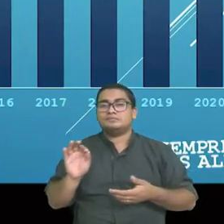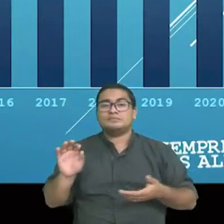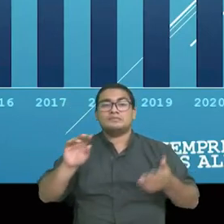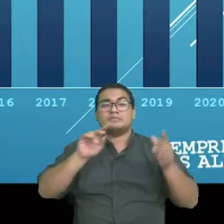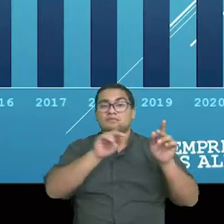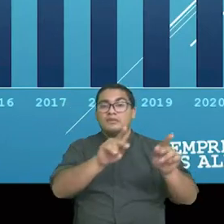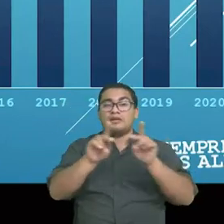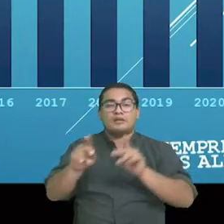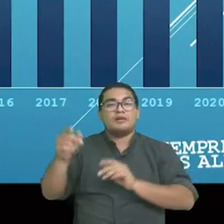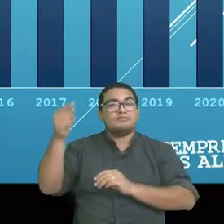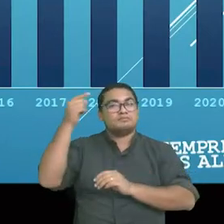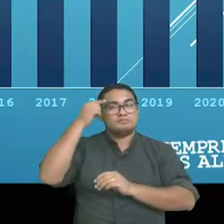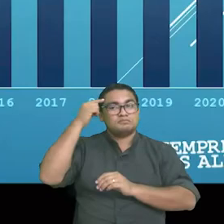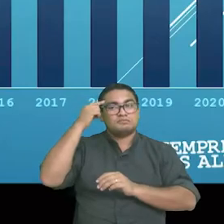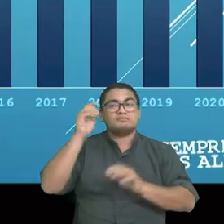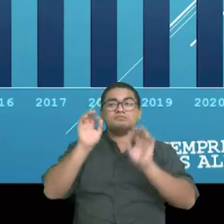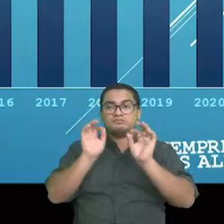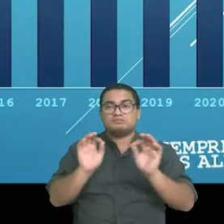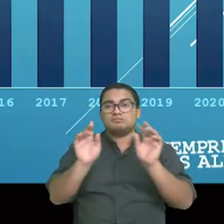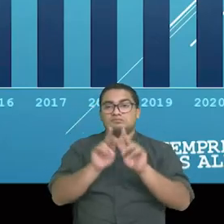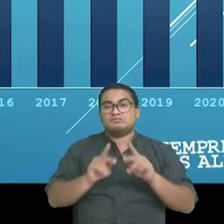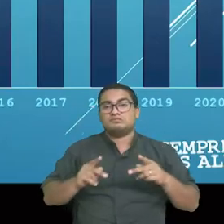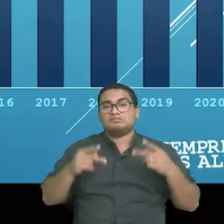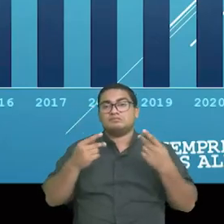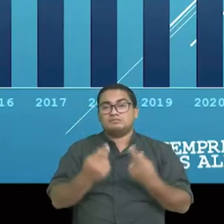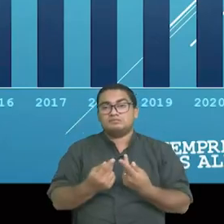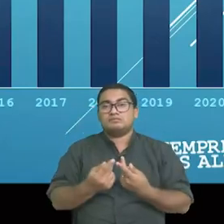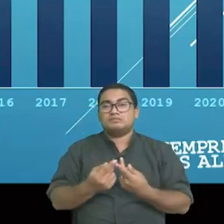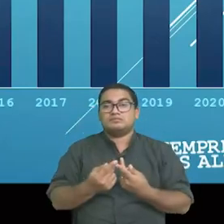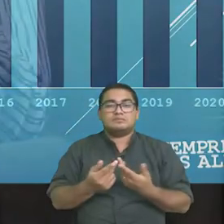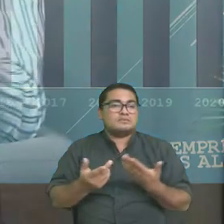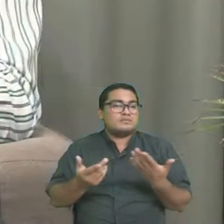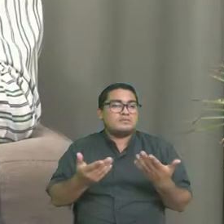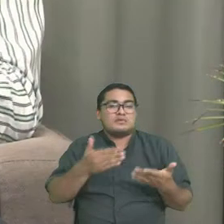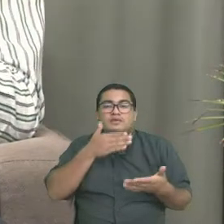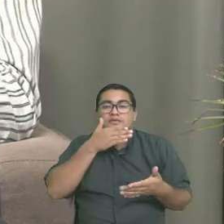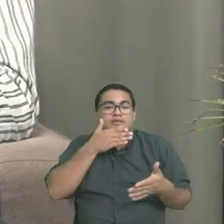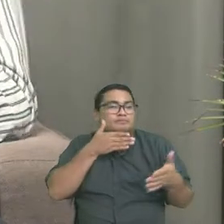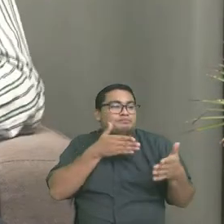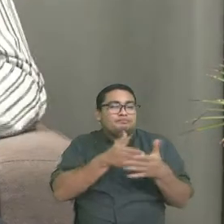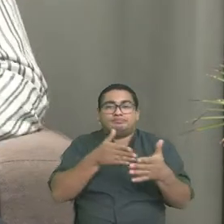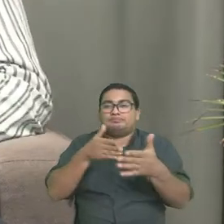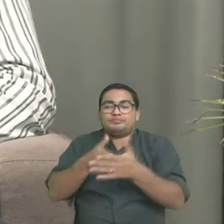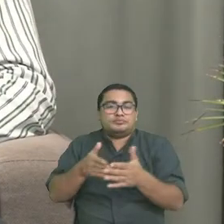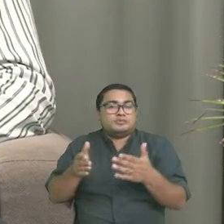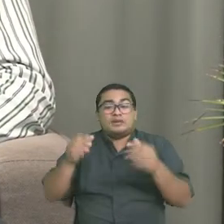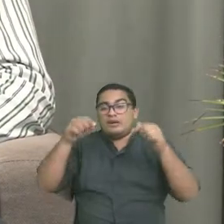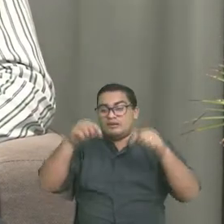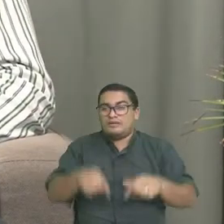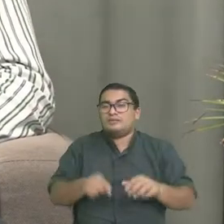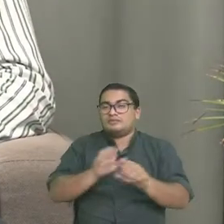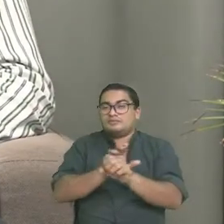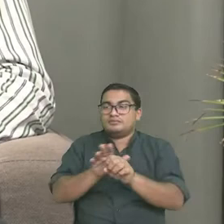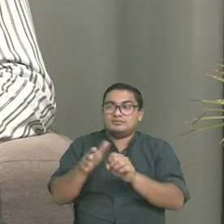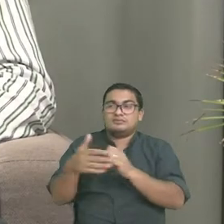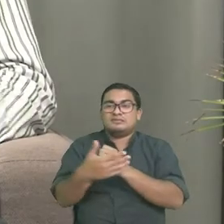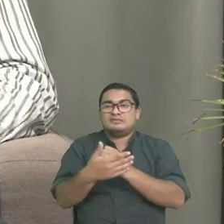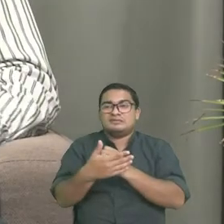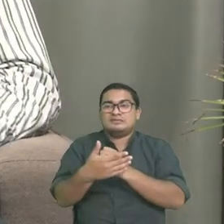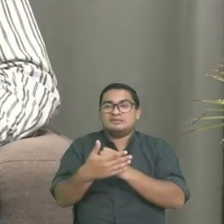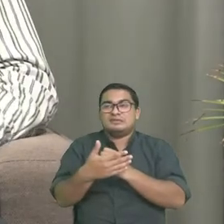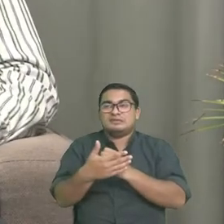conciencia de nuestro pueblo, que a pesar de las adversidades, incluso ahora con la pandemia, nosotros